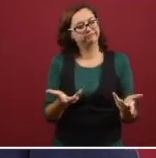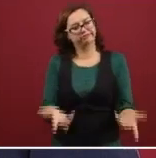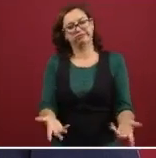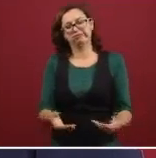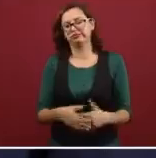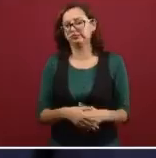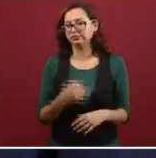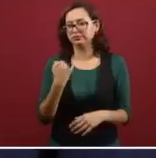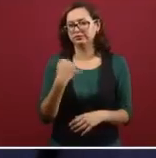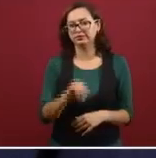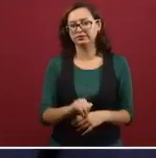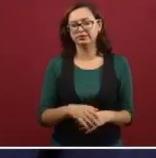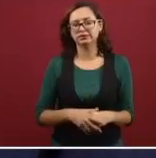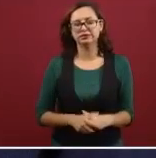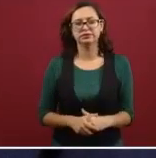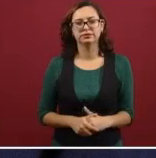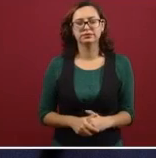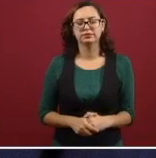O